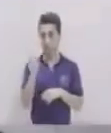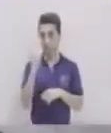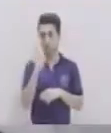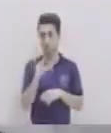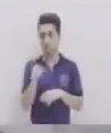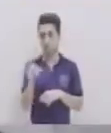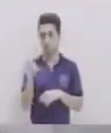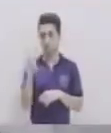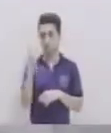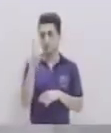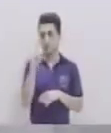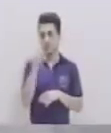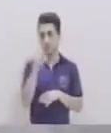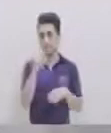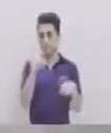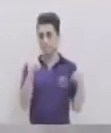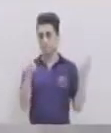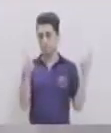1,